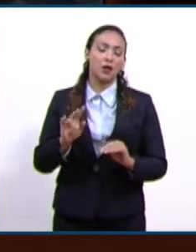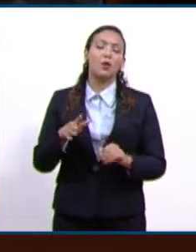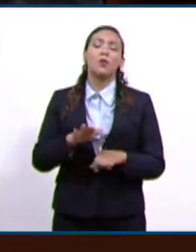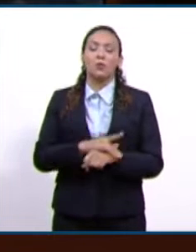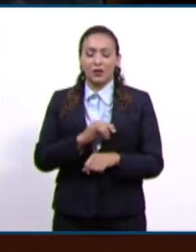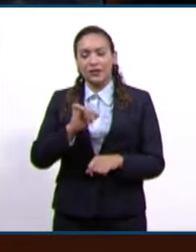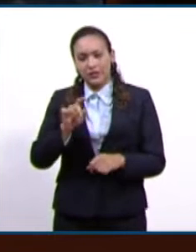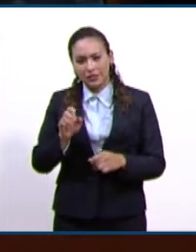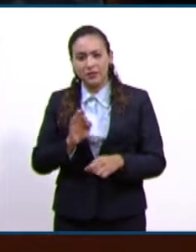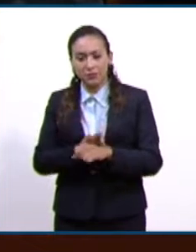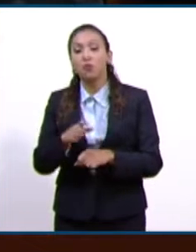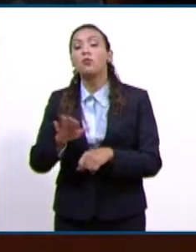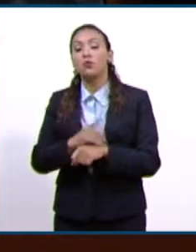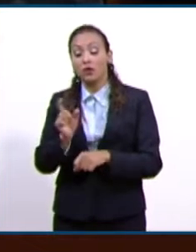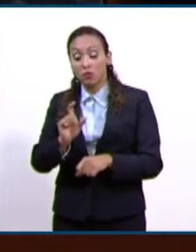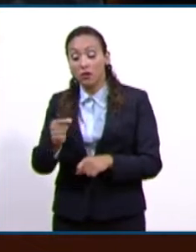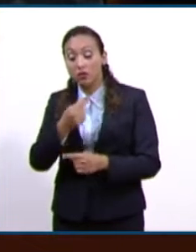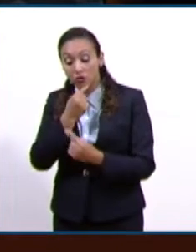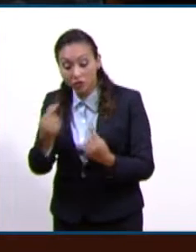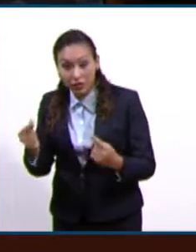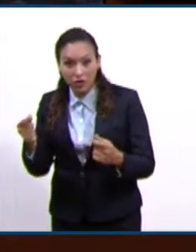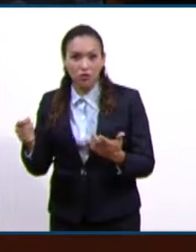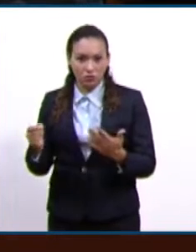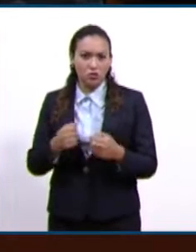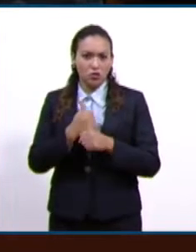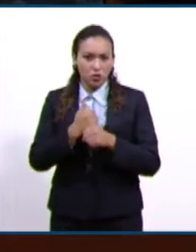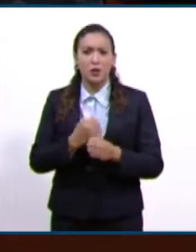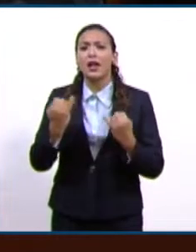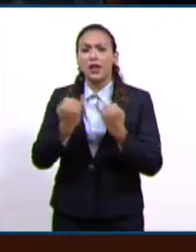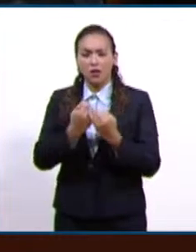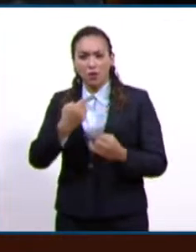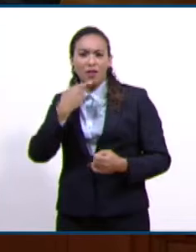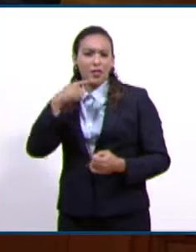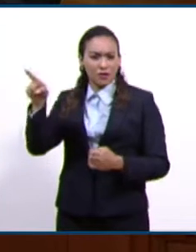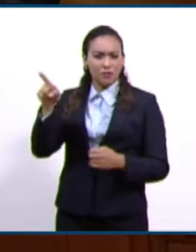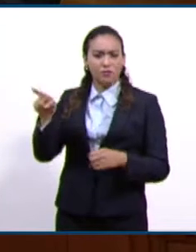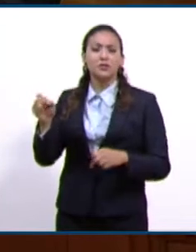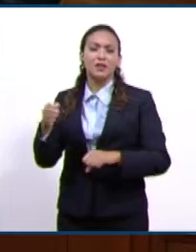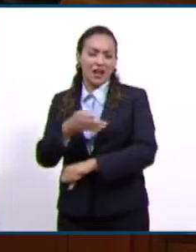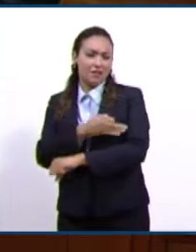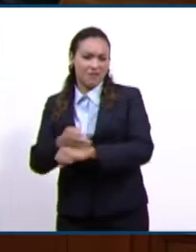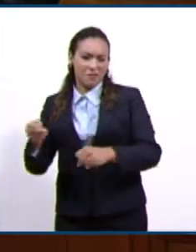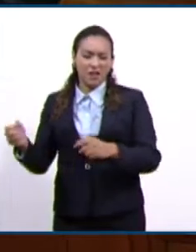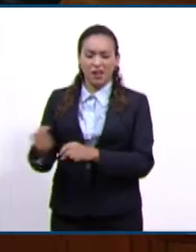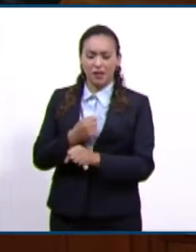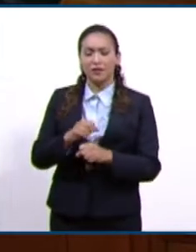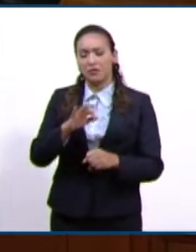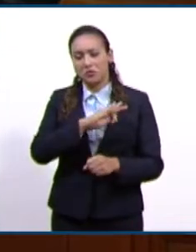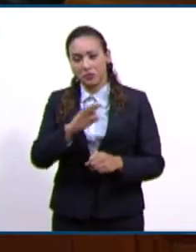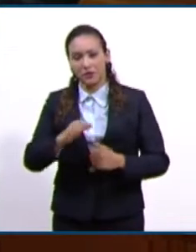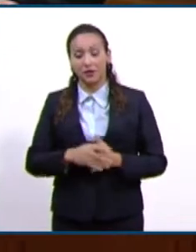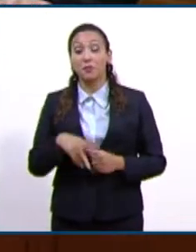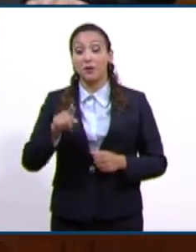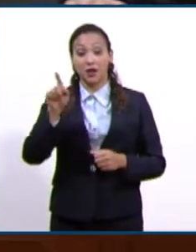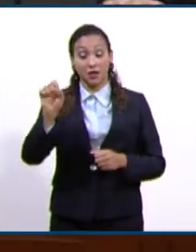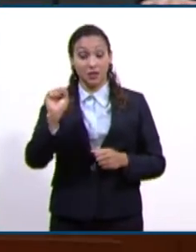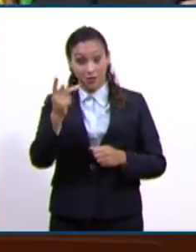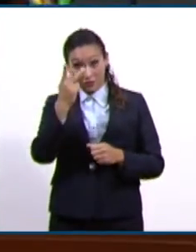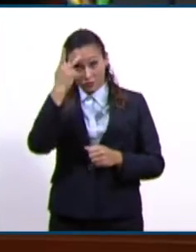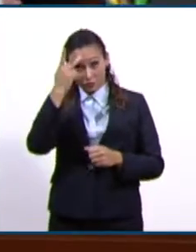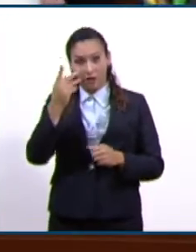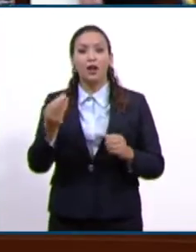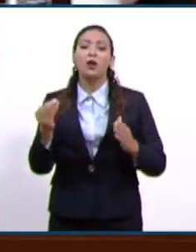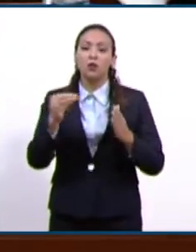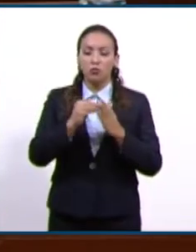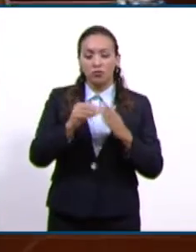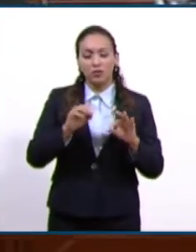casos podrá demandarse como violencia familiar, además de haber mandato legal, local, de que las autoridades potosinas establezcan diversas medidas